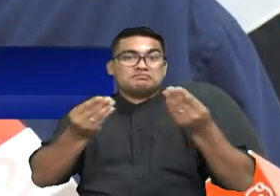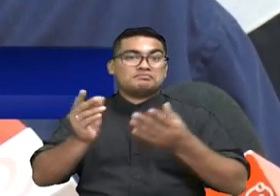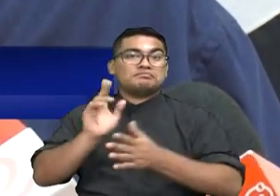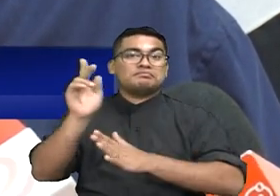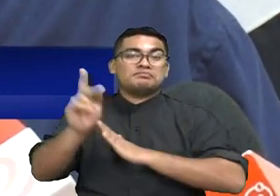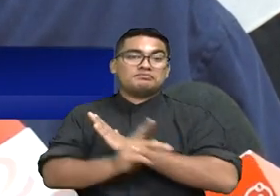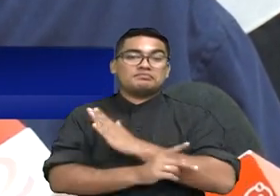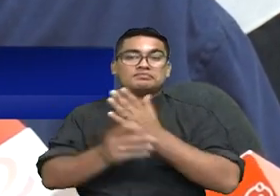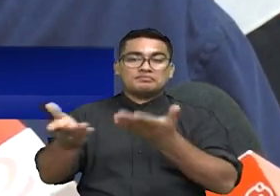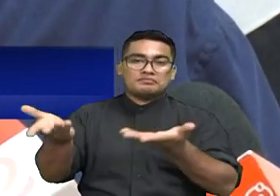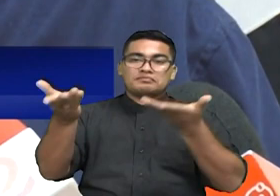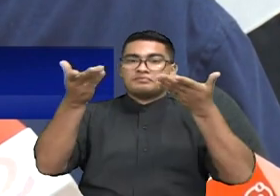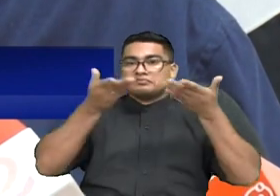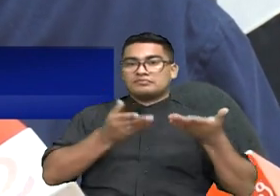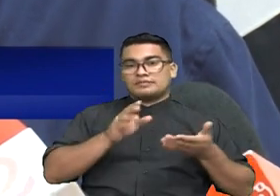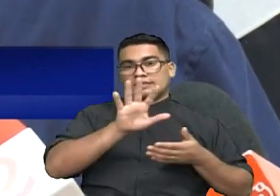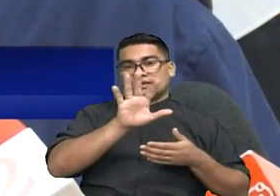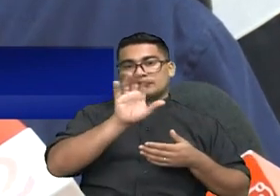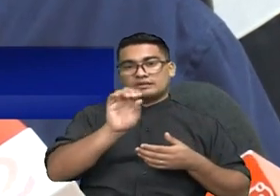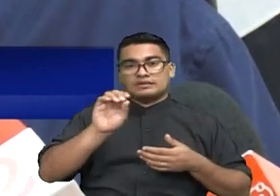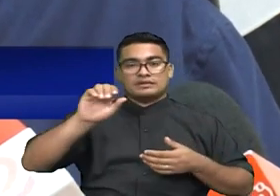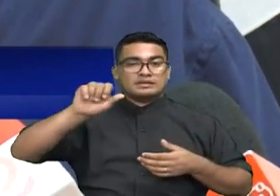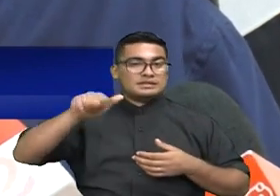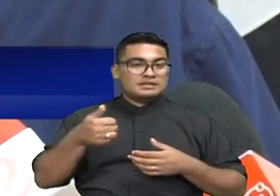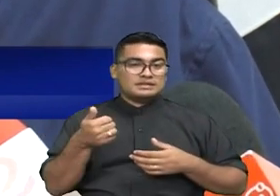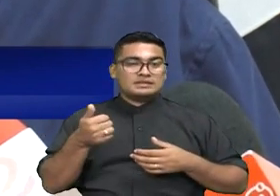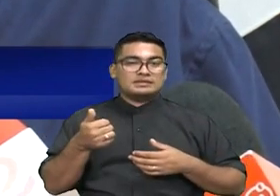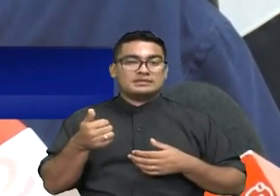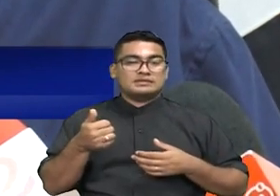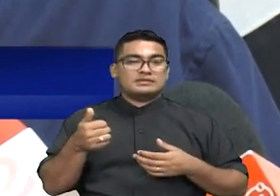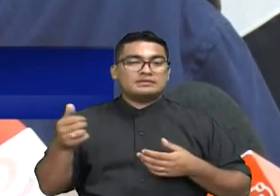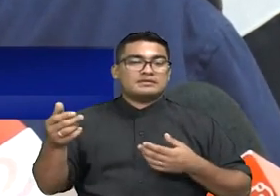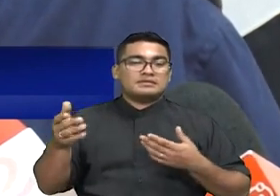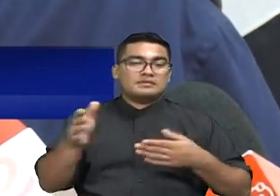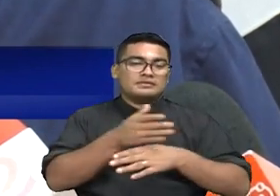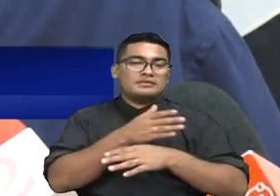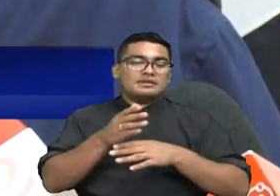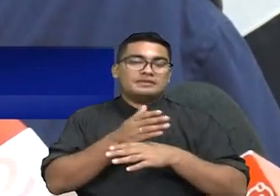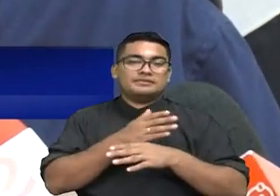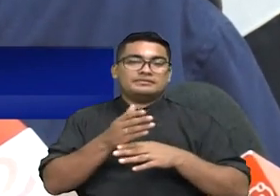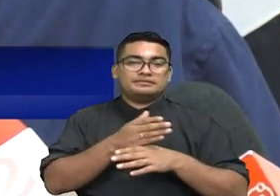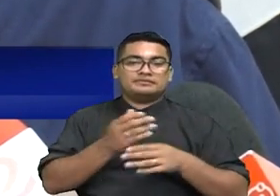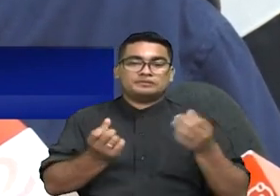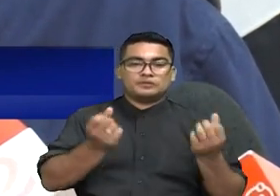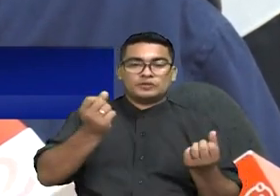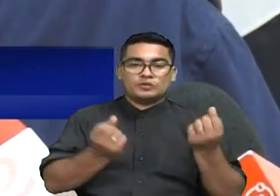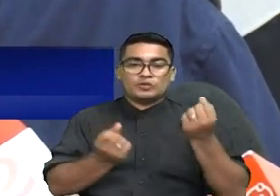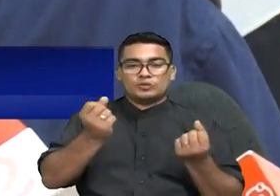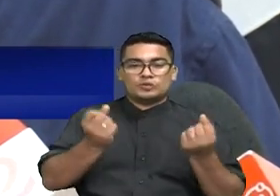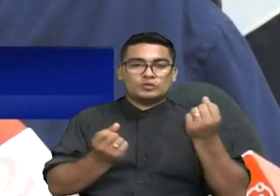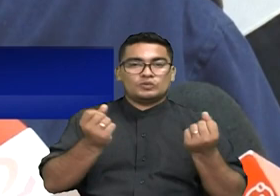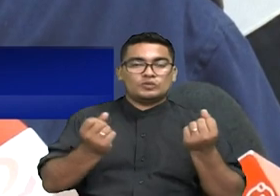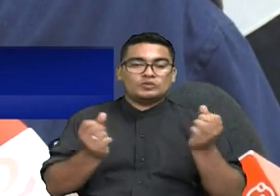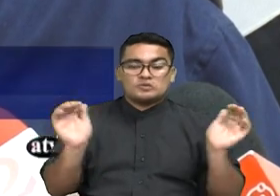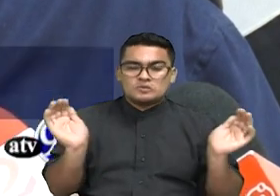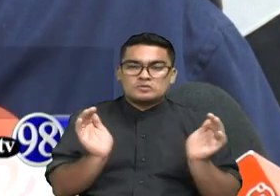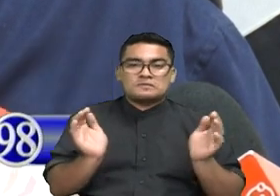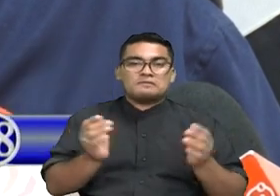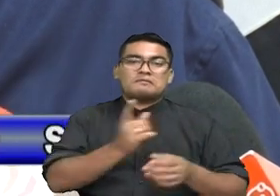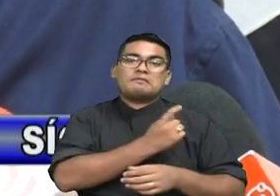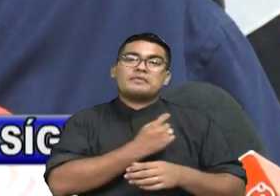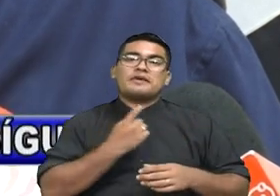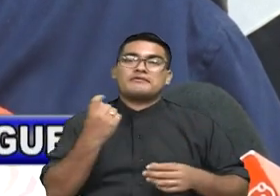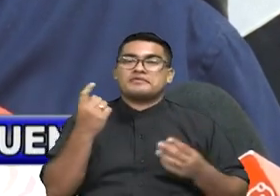trajo 506 toneladas de productos, entre ellos vehículos livianos,